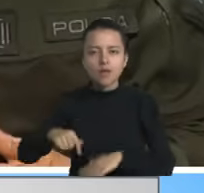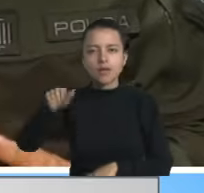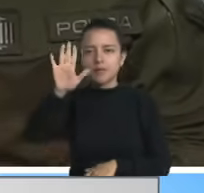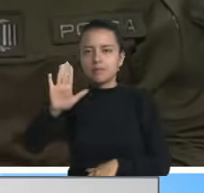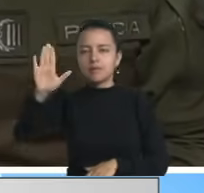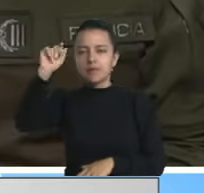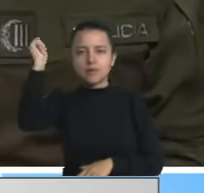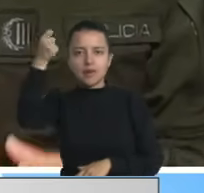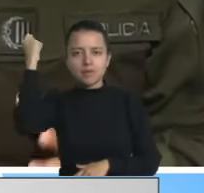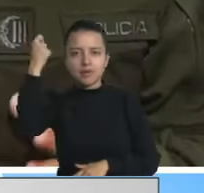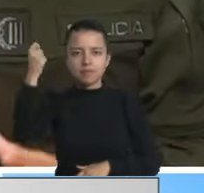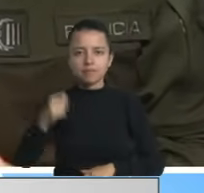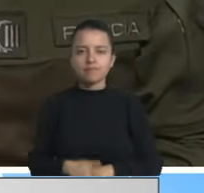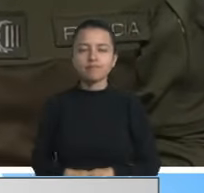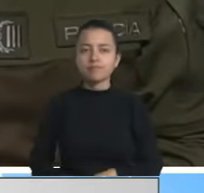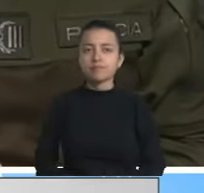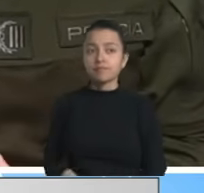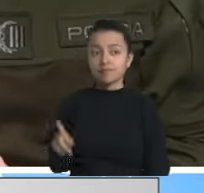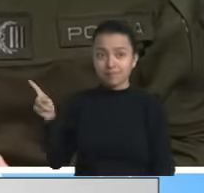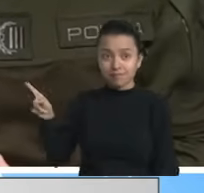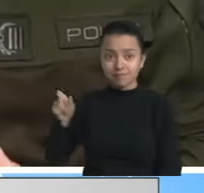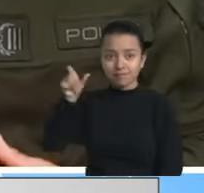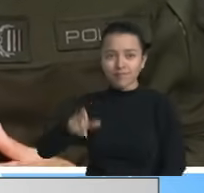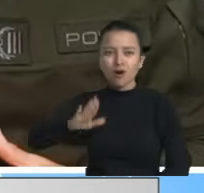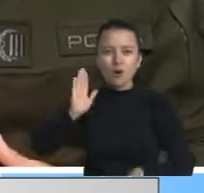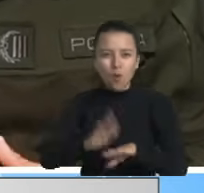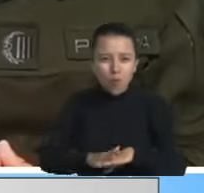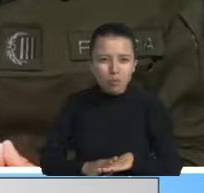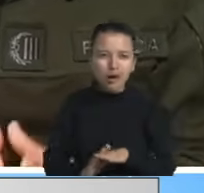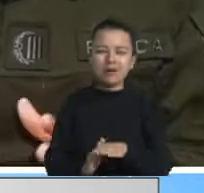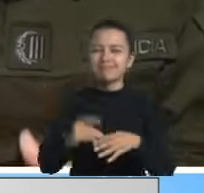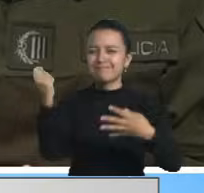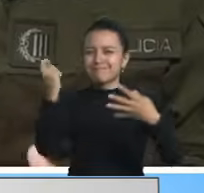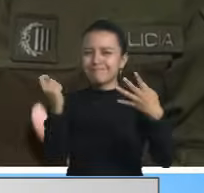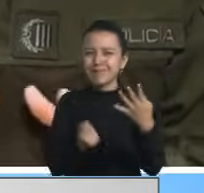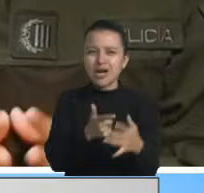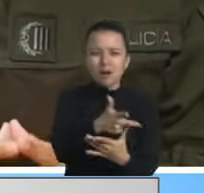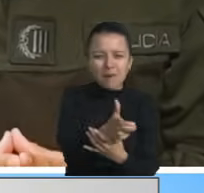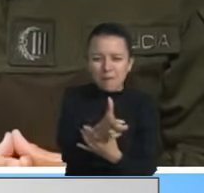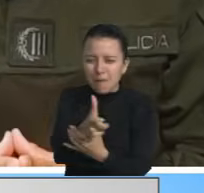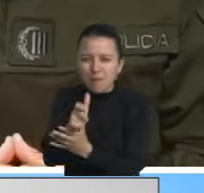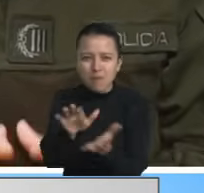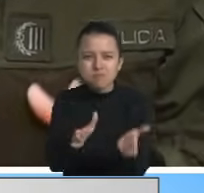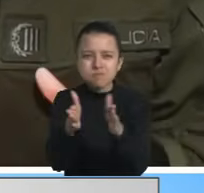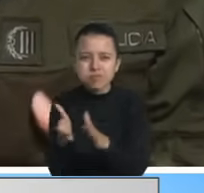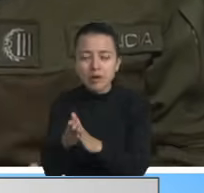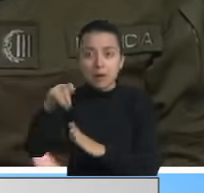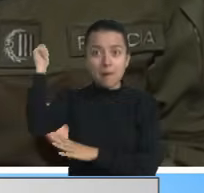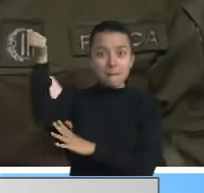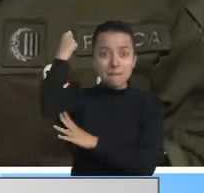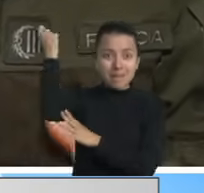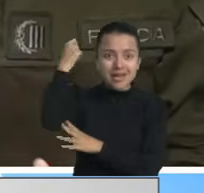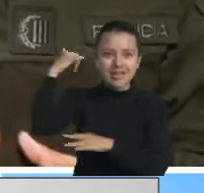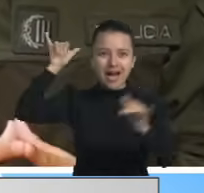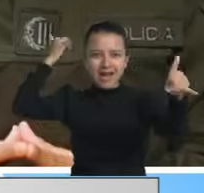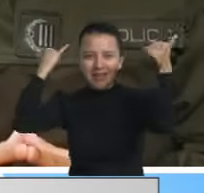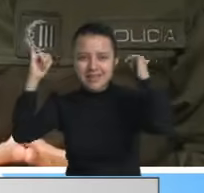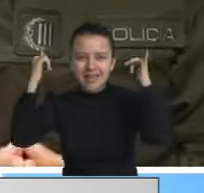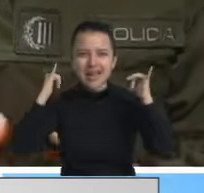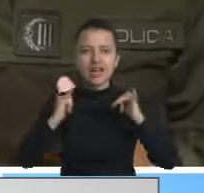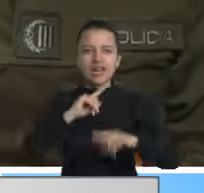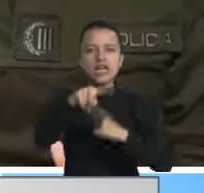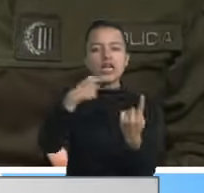varios homicidios, extorsiones cometidas en los departamentos del Meta y Casanare a comerciantes y